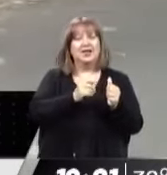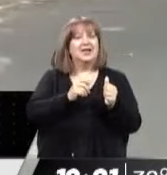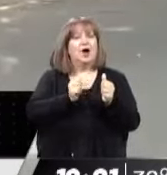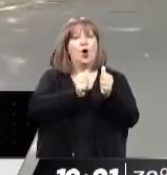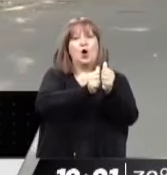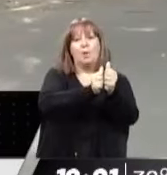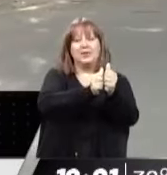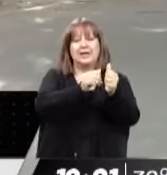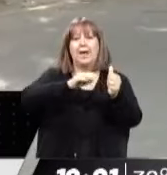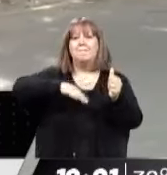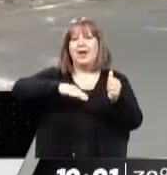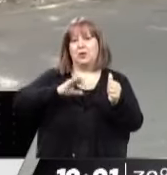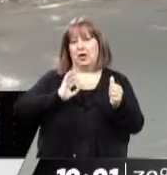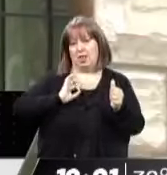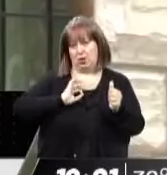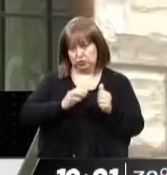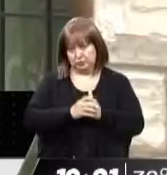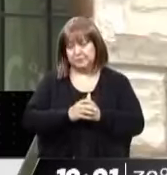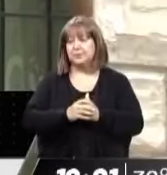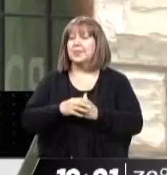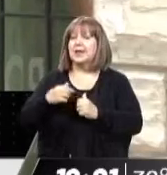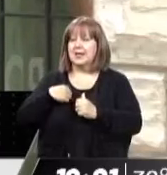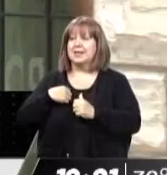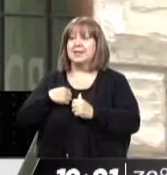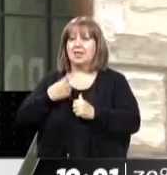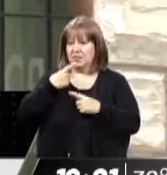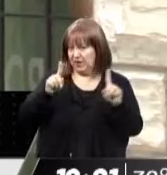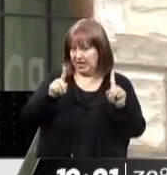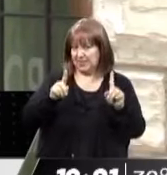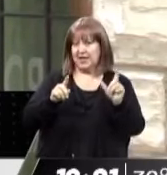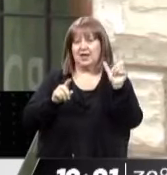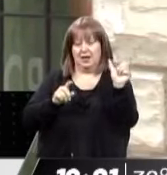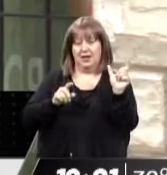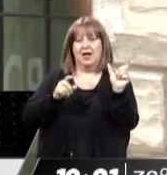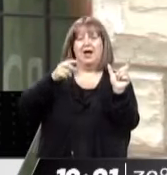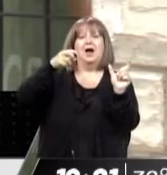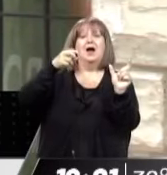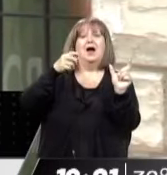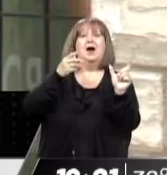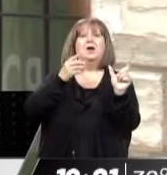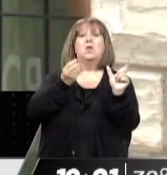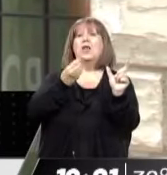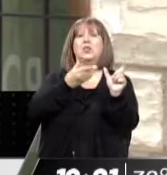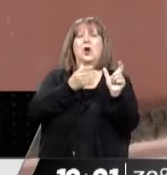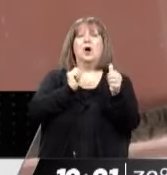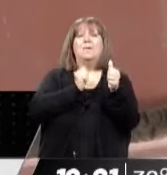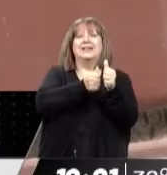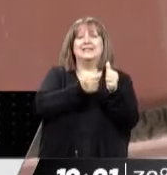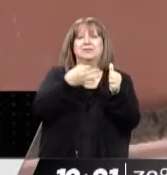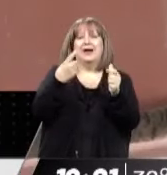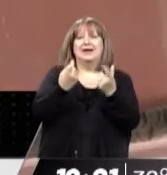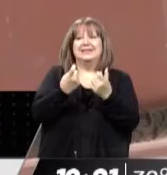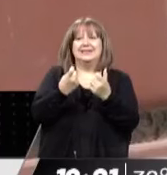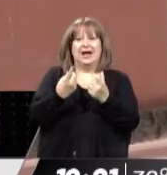diferente y es menor en cuanto a la escala penal. En algún momento vos has dicho, Sofi, decime si estoy equivocado, que el partícipe necesario es cuando no se podría